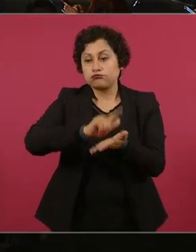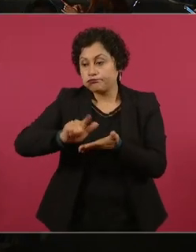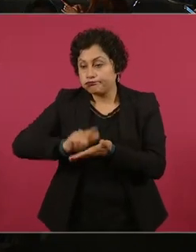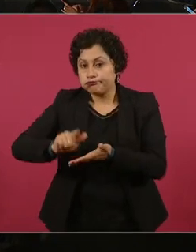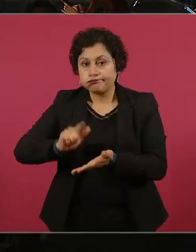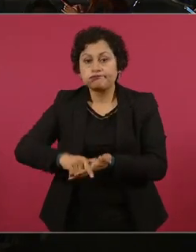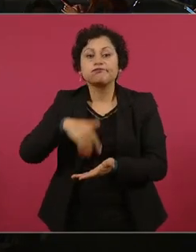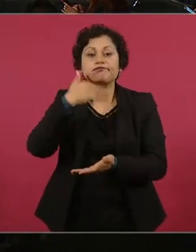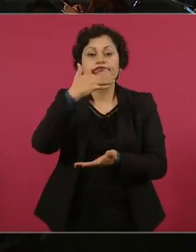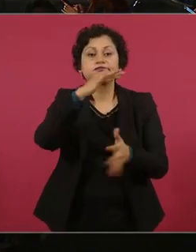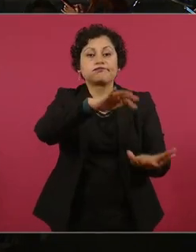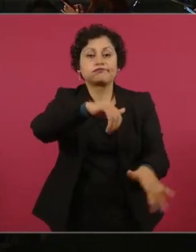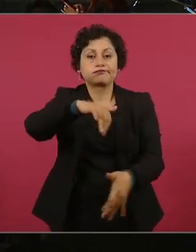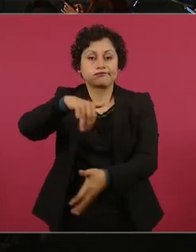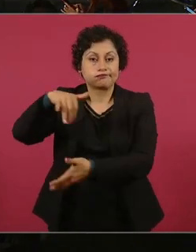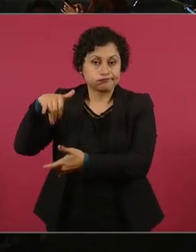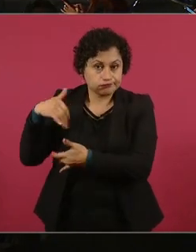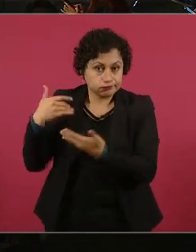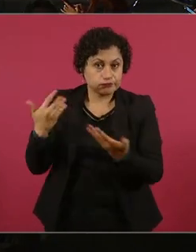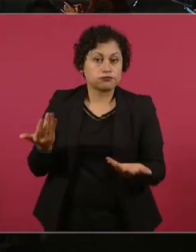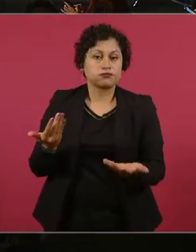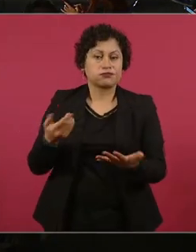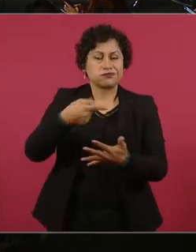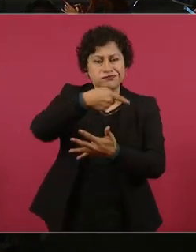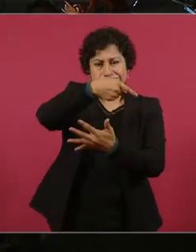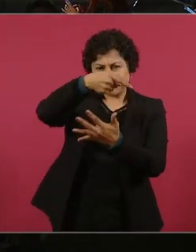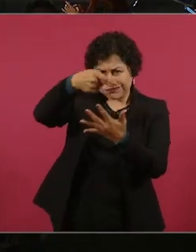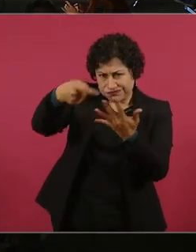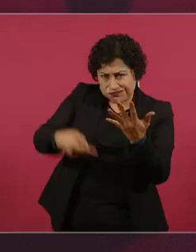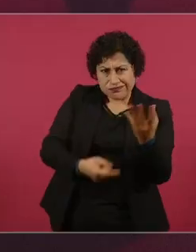para todo.